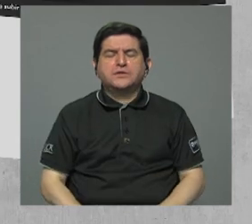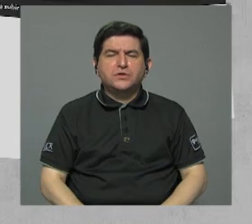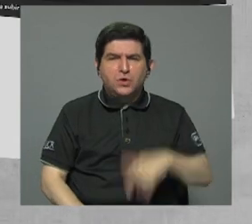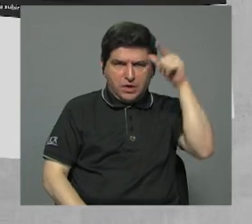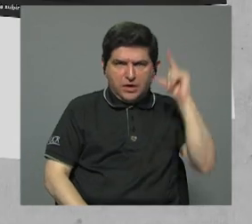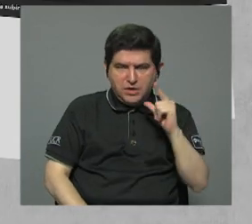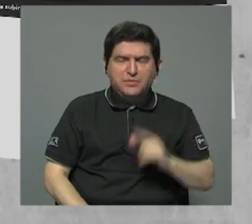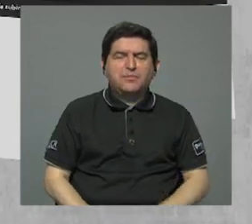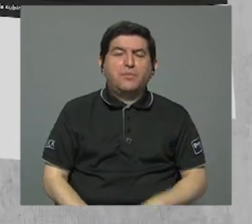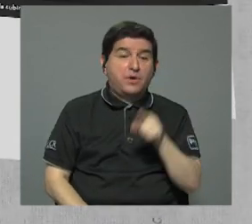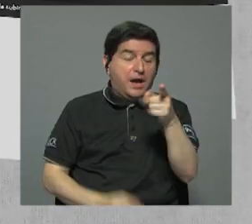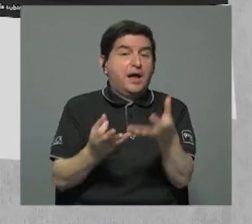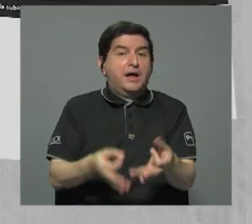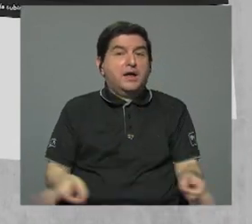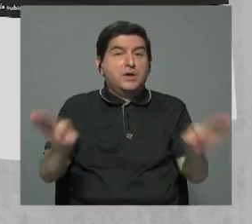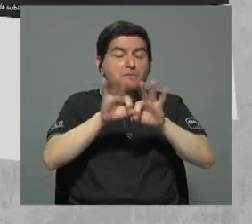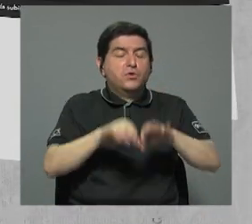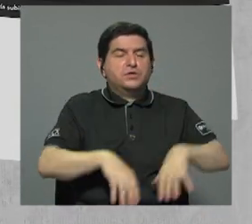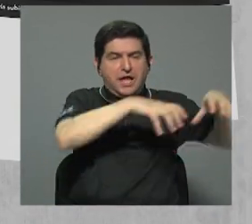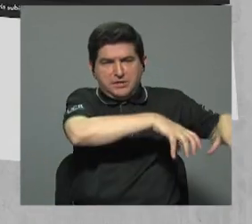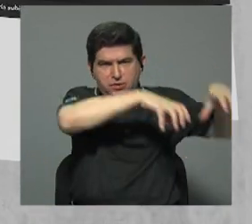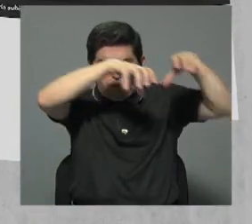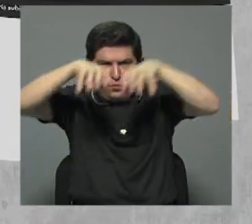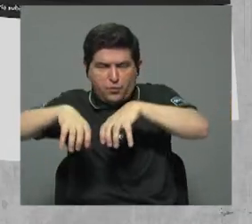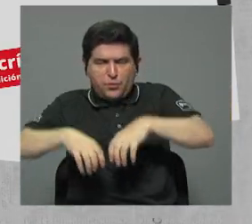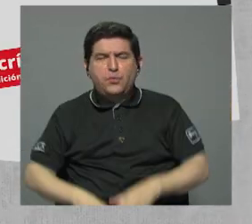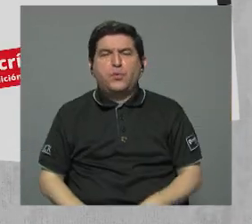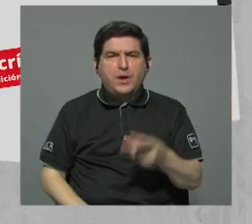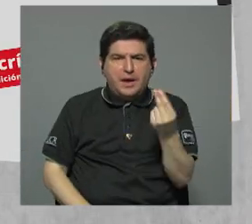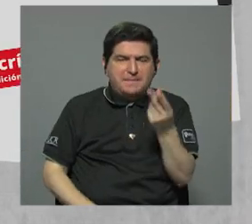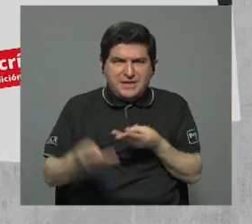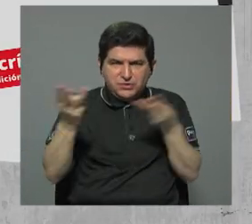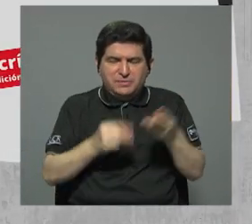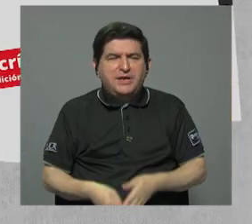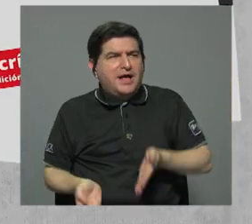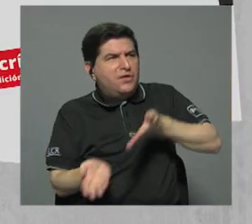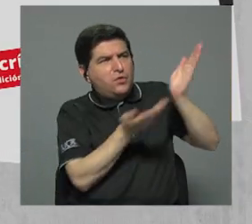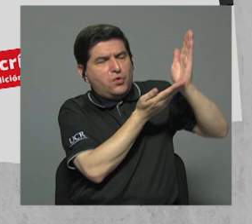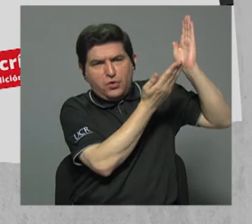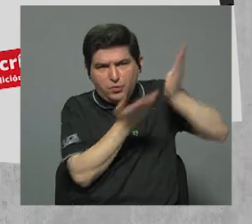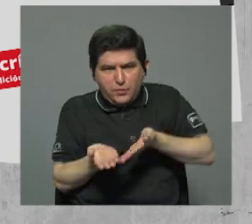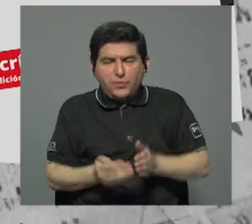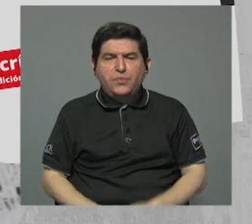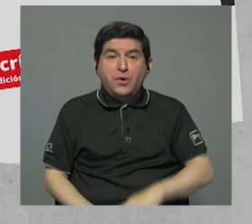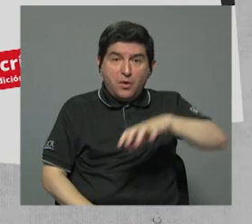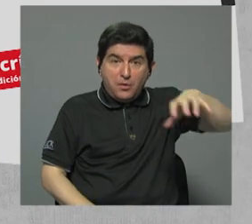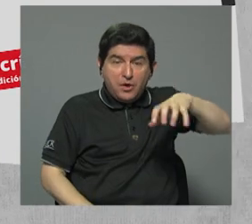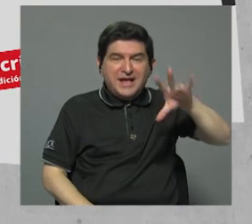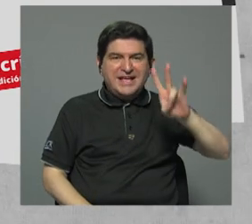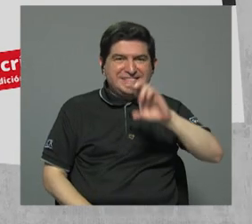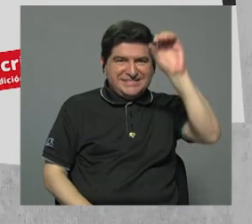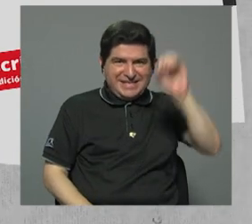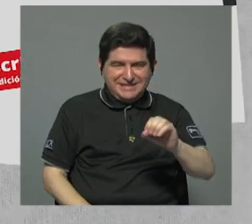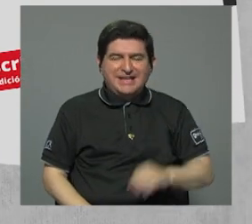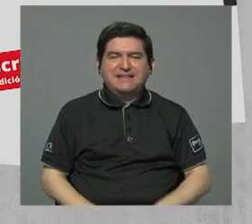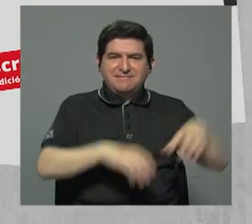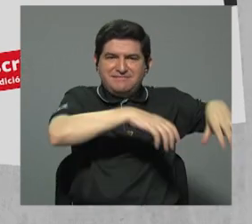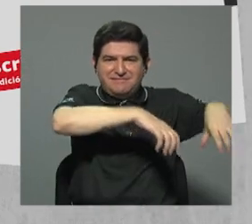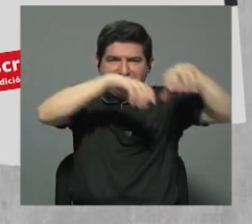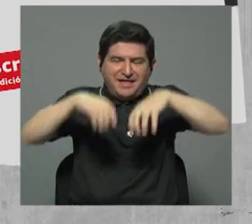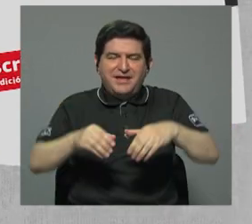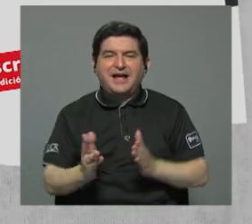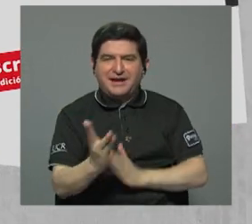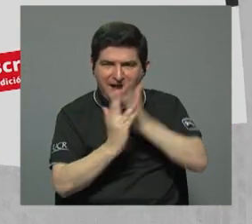recibe contenedores de importación y exportación con precios de mercado. Por el Caribe, ingresa el 70% de la carga